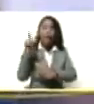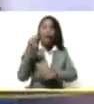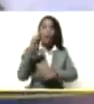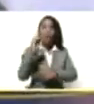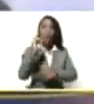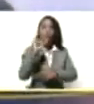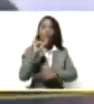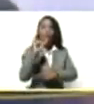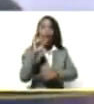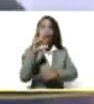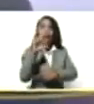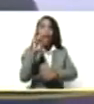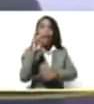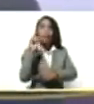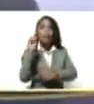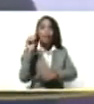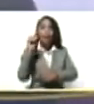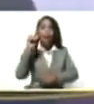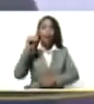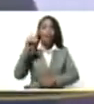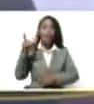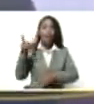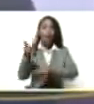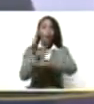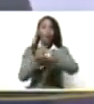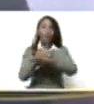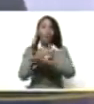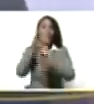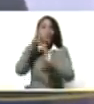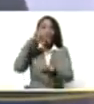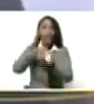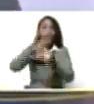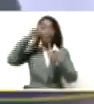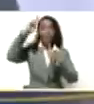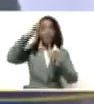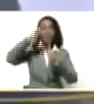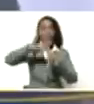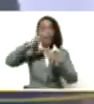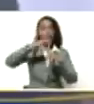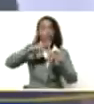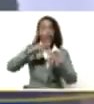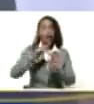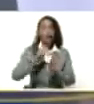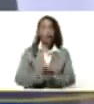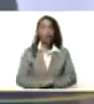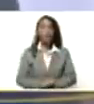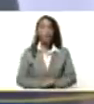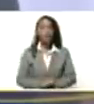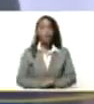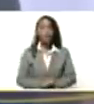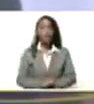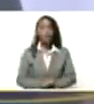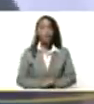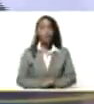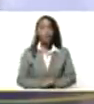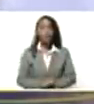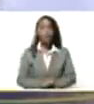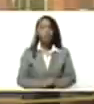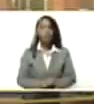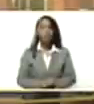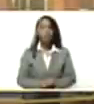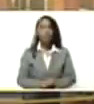medidas de agresión económica soportó venezuela en los últimos años contra toda su economía su industria su